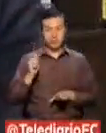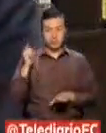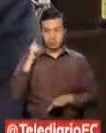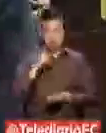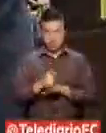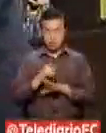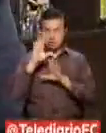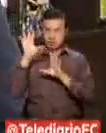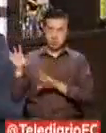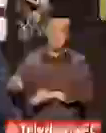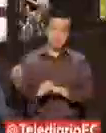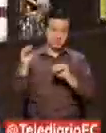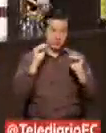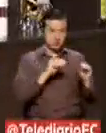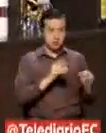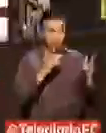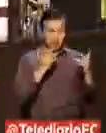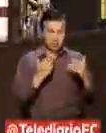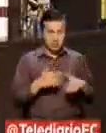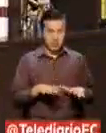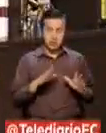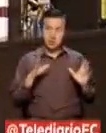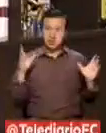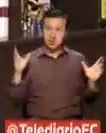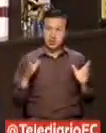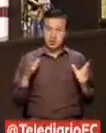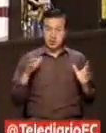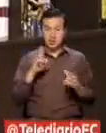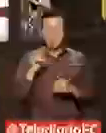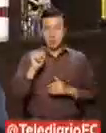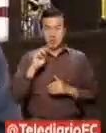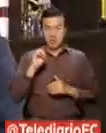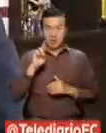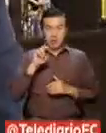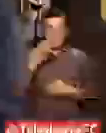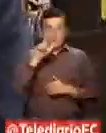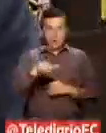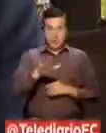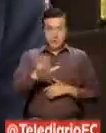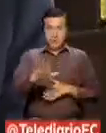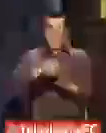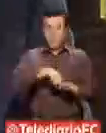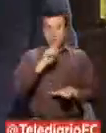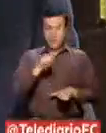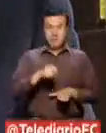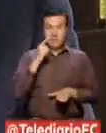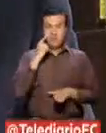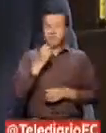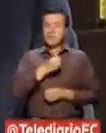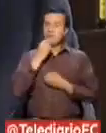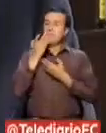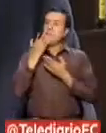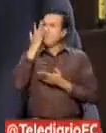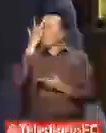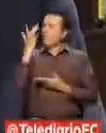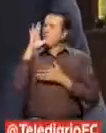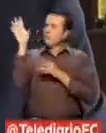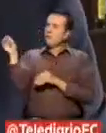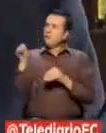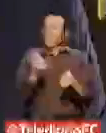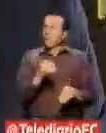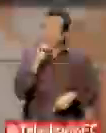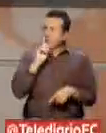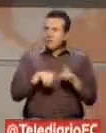la extradición. A su vez, la defensa del señor Romero establecerá los motivos por los cuales esa extradición